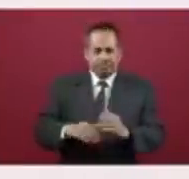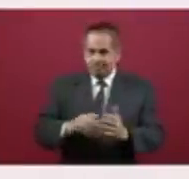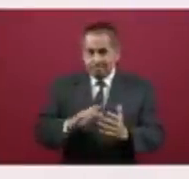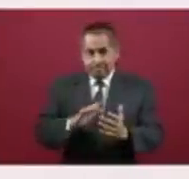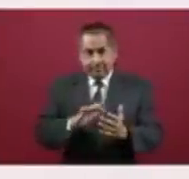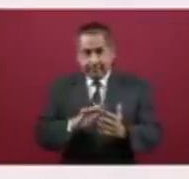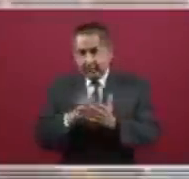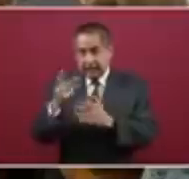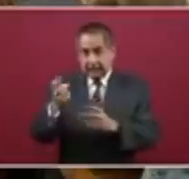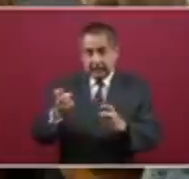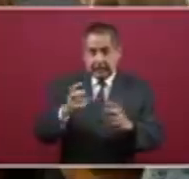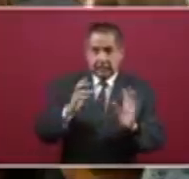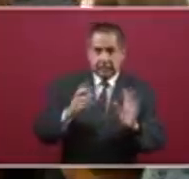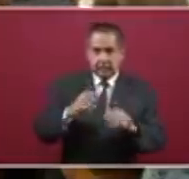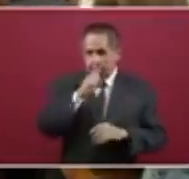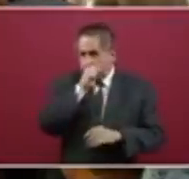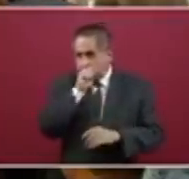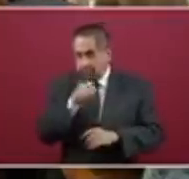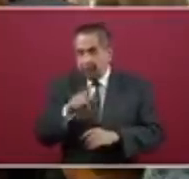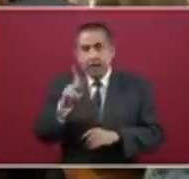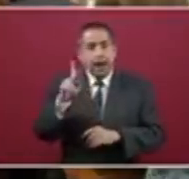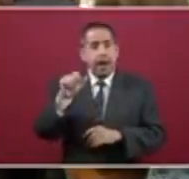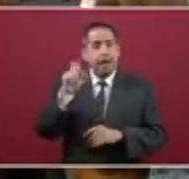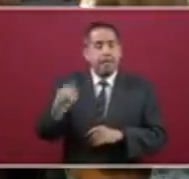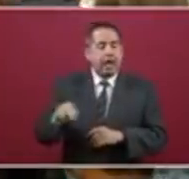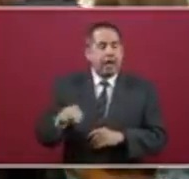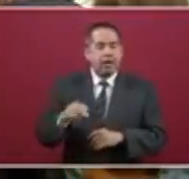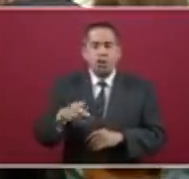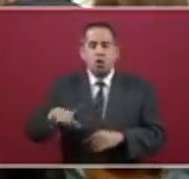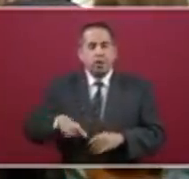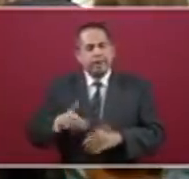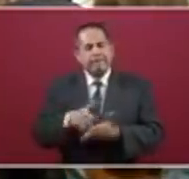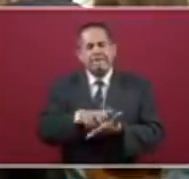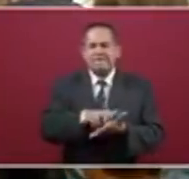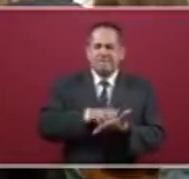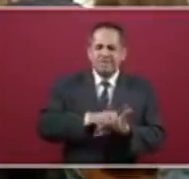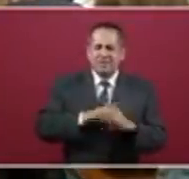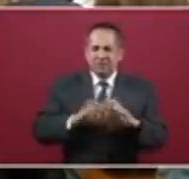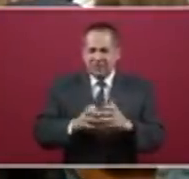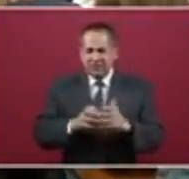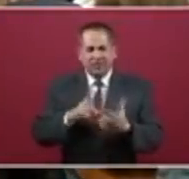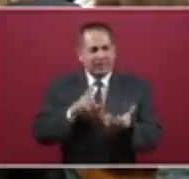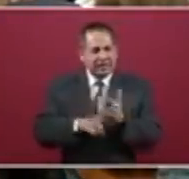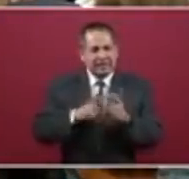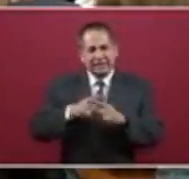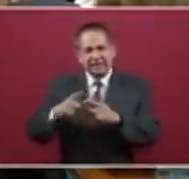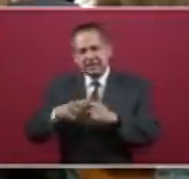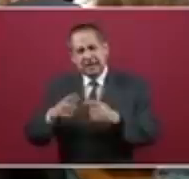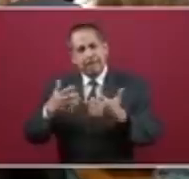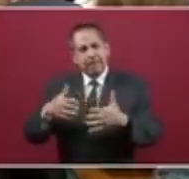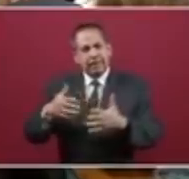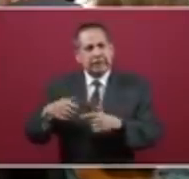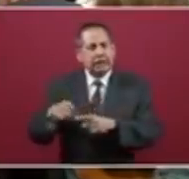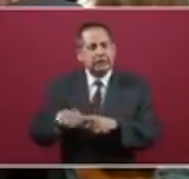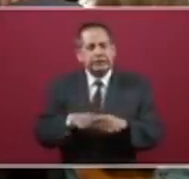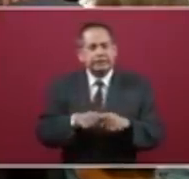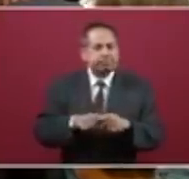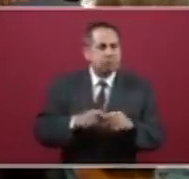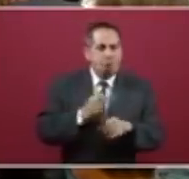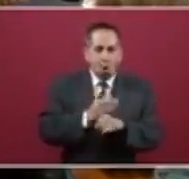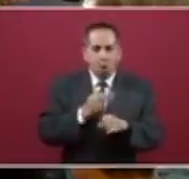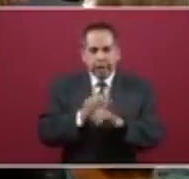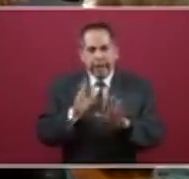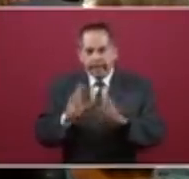ello y al plan de austeridad del gobierno y de dichas empresas estamos invirtiendo